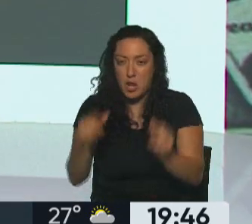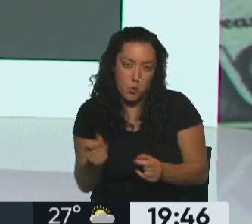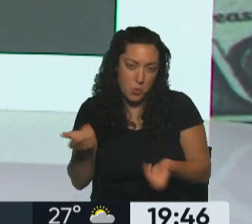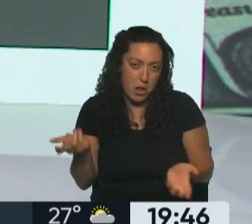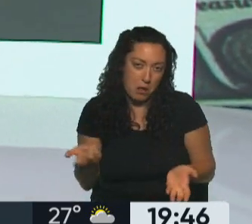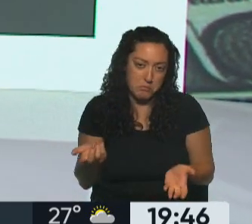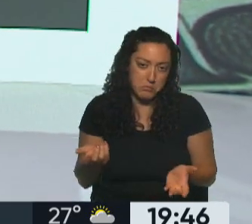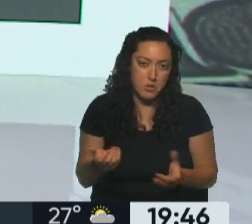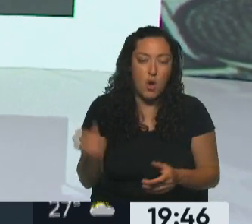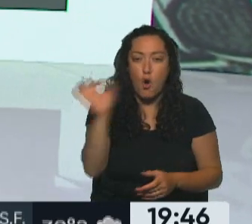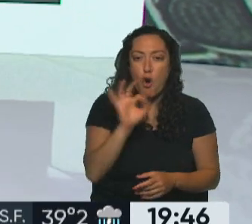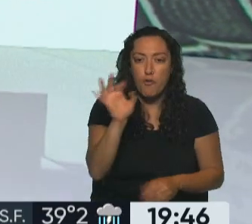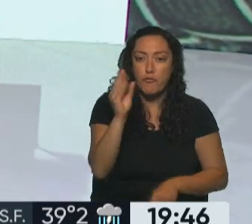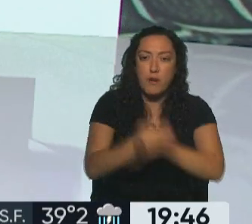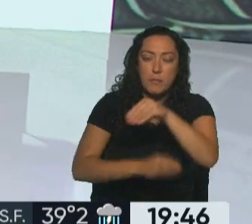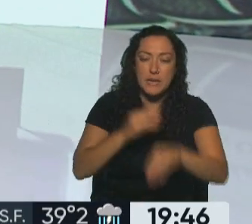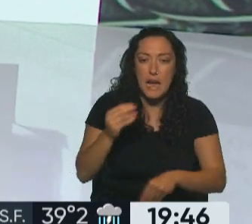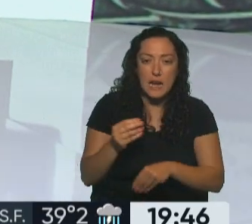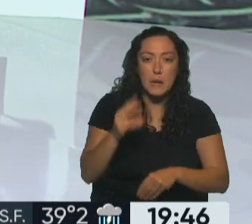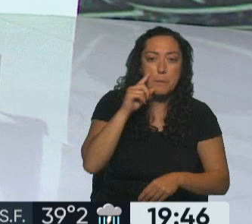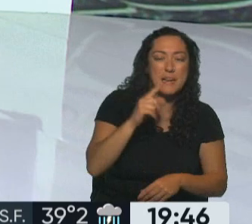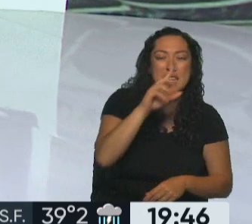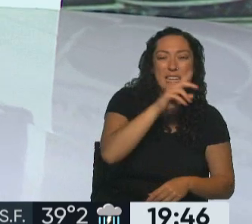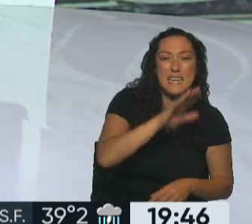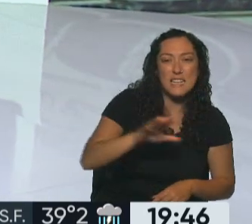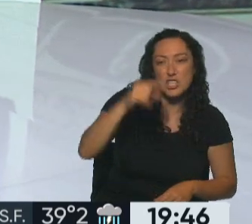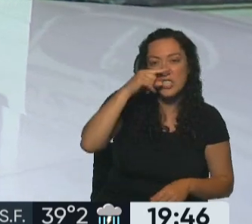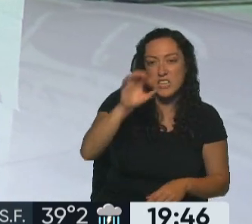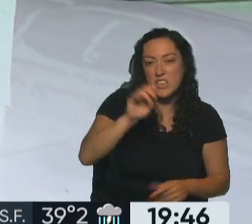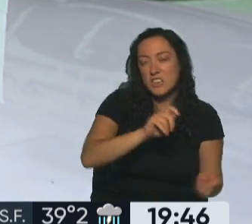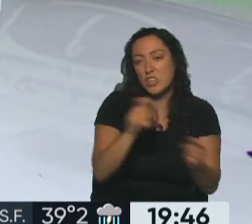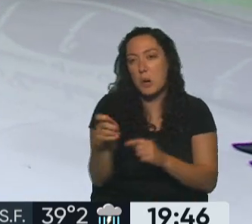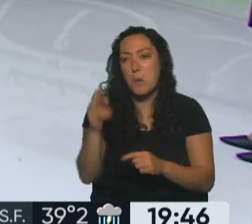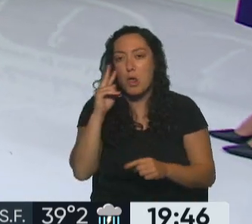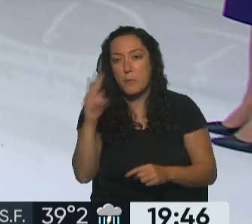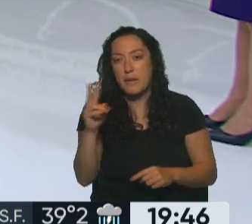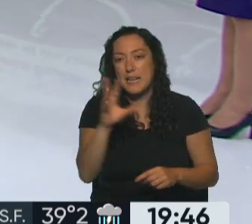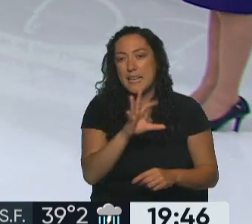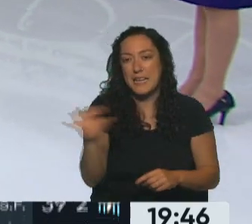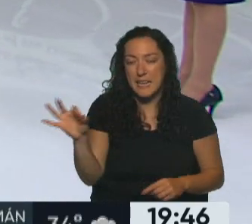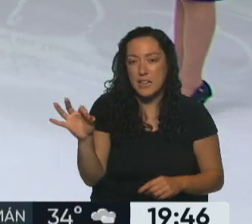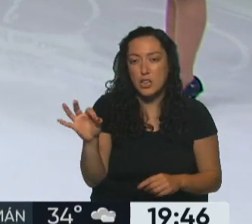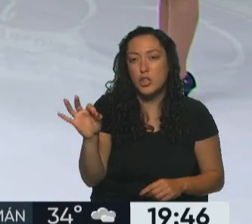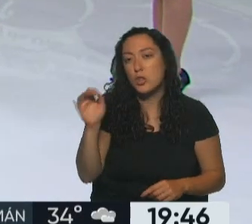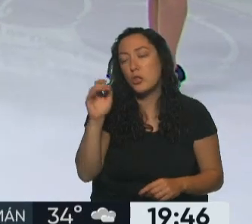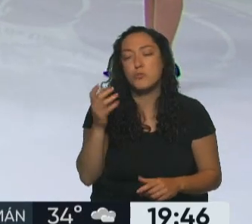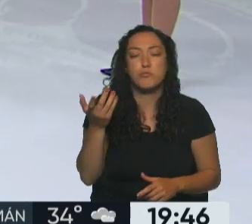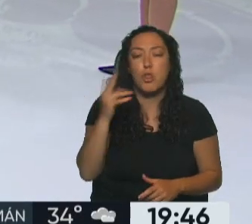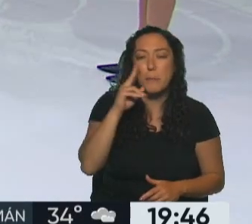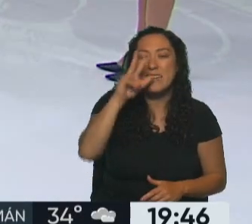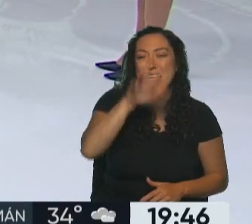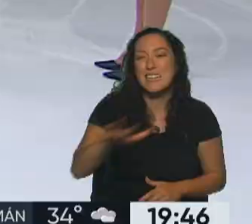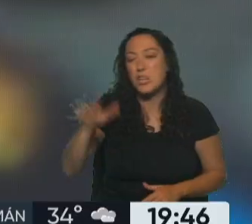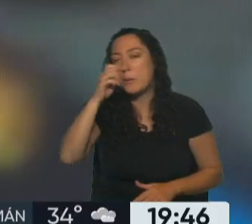tomé. O el familiar, 1.570, bien, se va a 2.500. 26. Bueno. Pero hay que tener